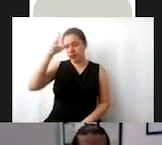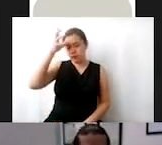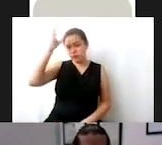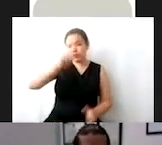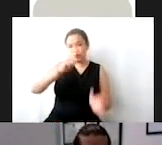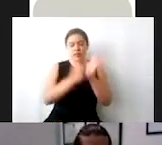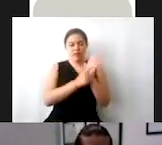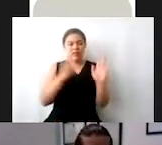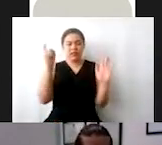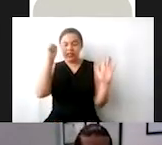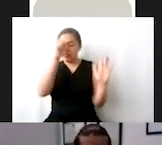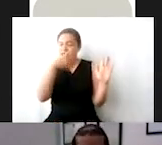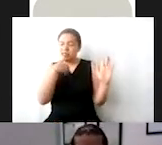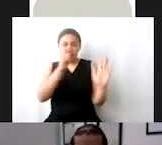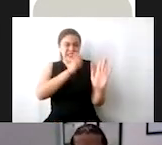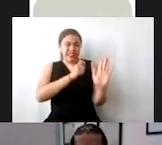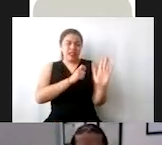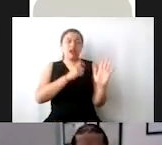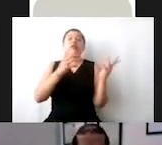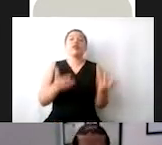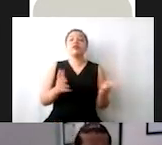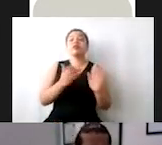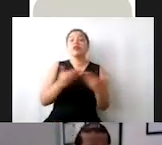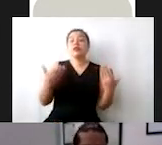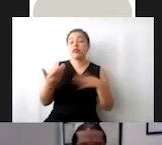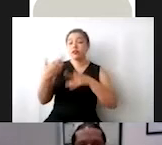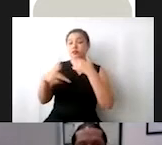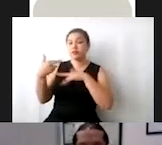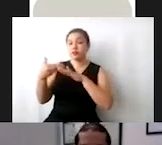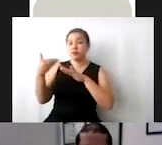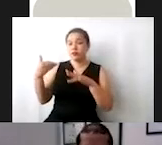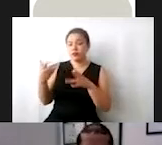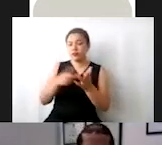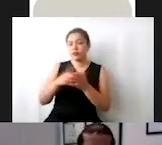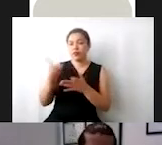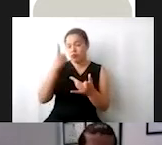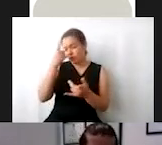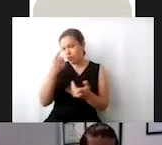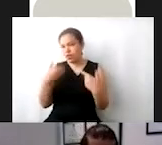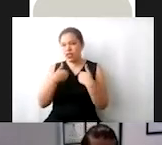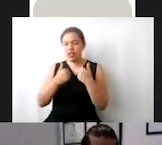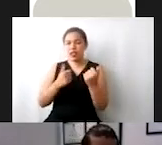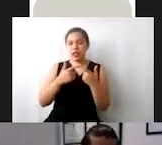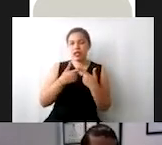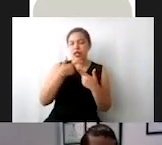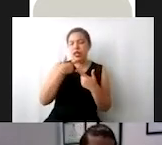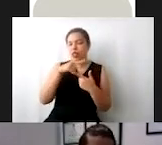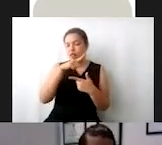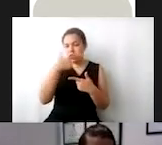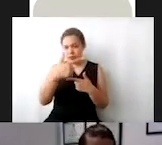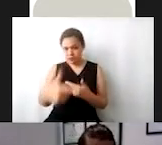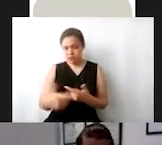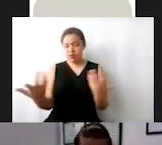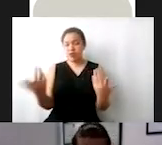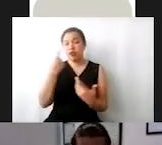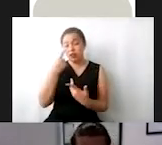ley, pues nos vamos a lo que llamamos en derecho a la interpretación gramatical. Es decir, bueno,